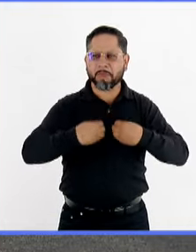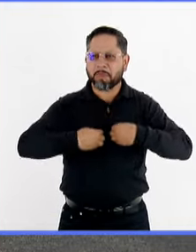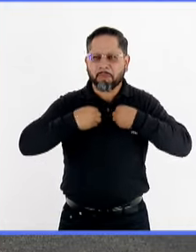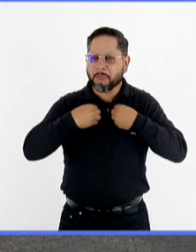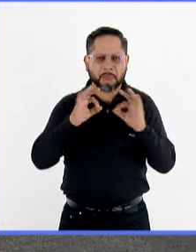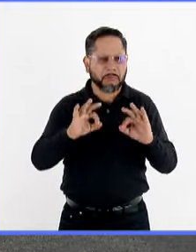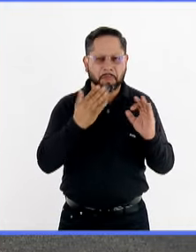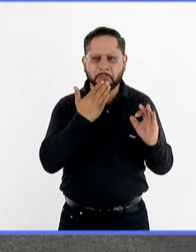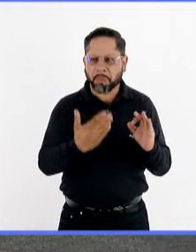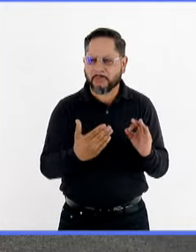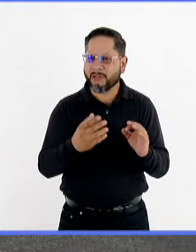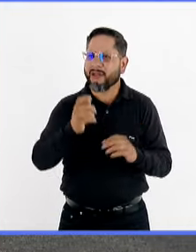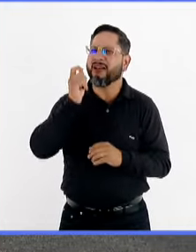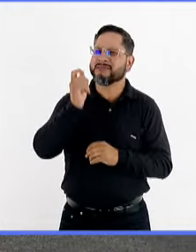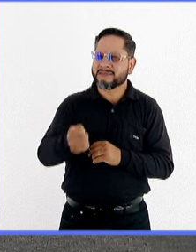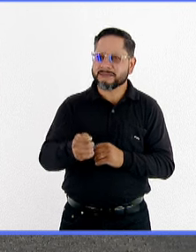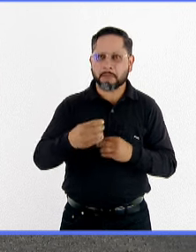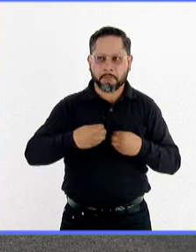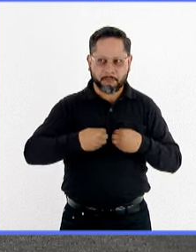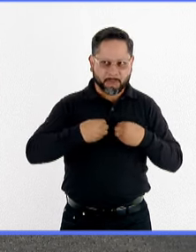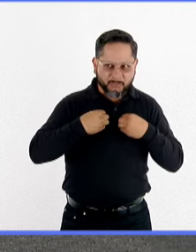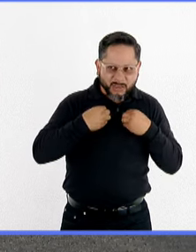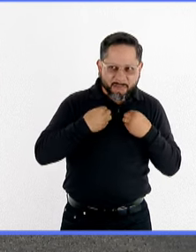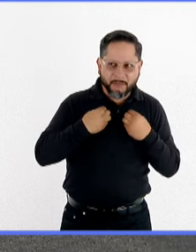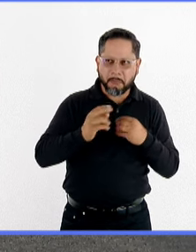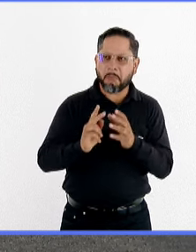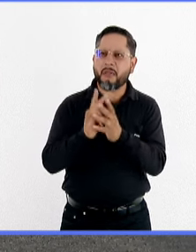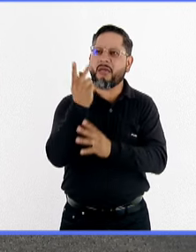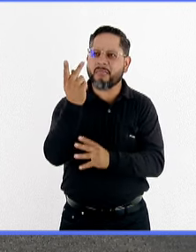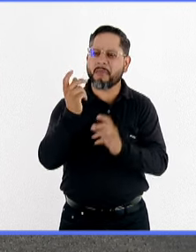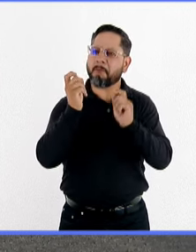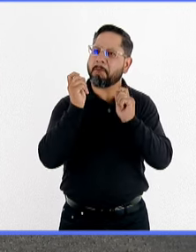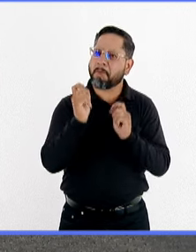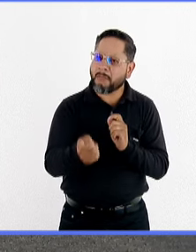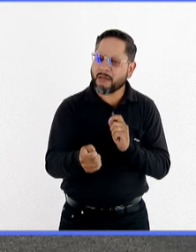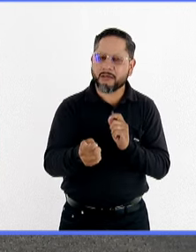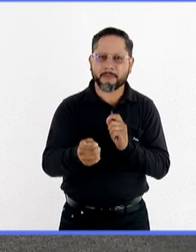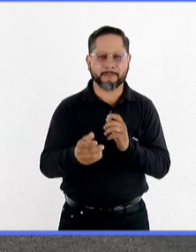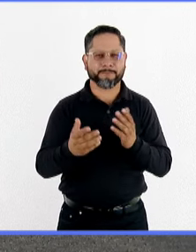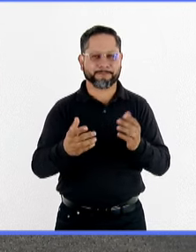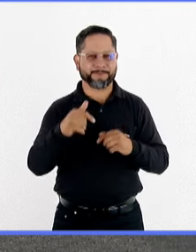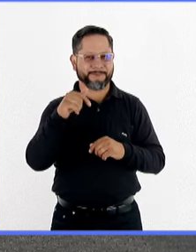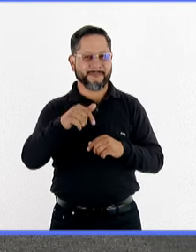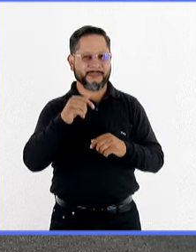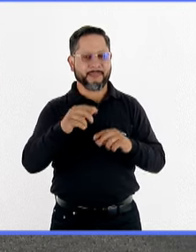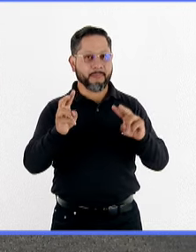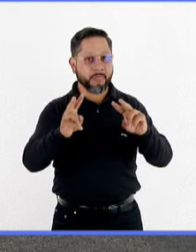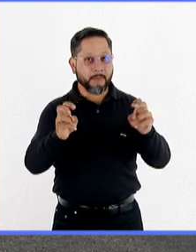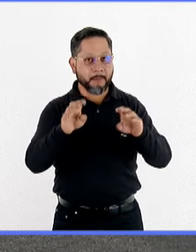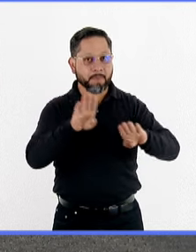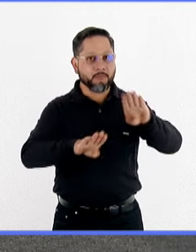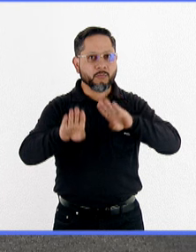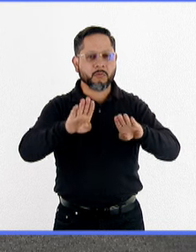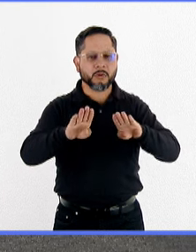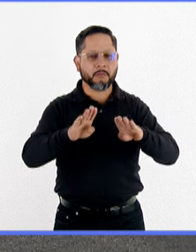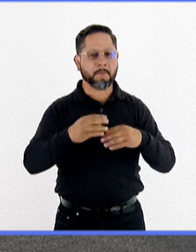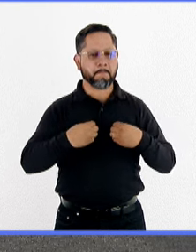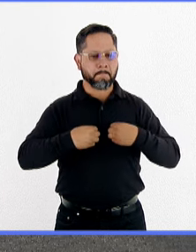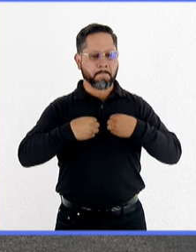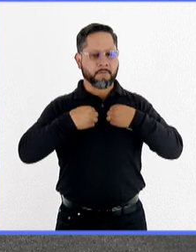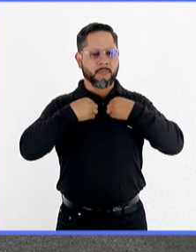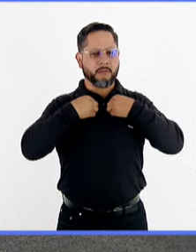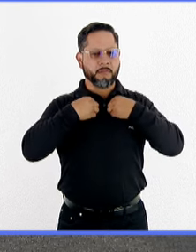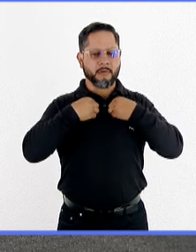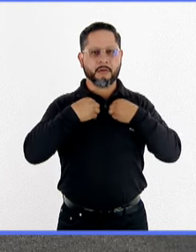están en buen estado. ¿A qué se refieren con este término, doctor? En el mundo de la biología nos referimos a